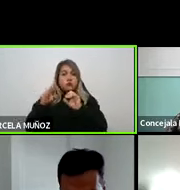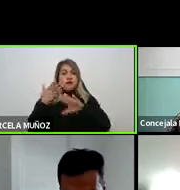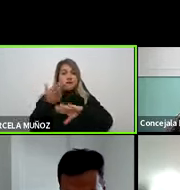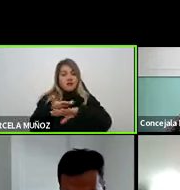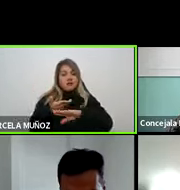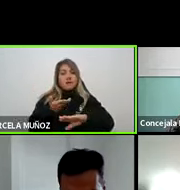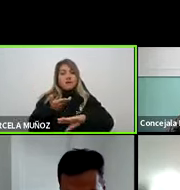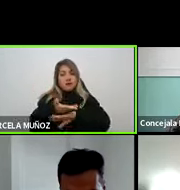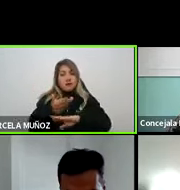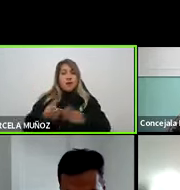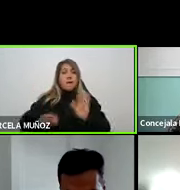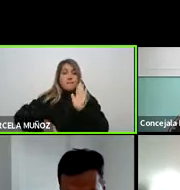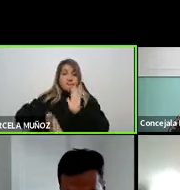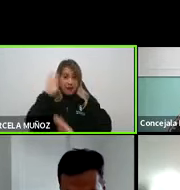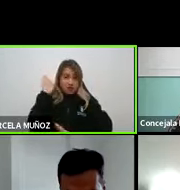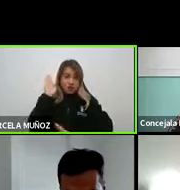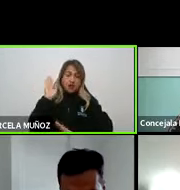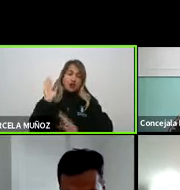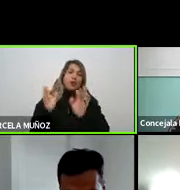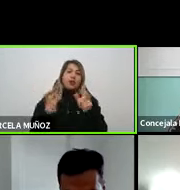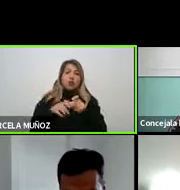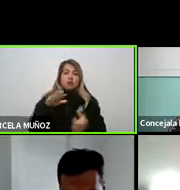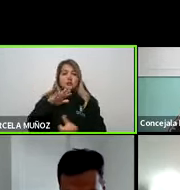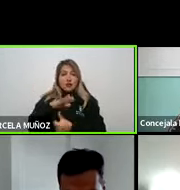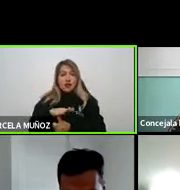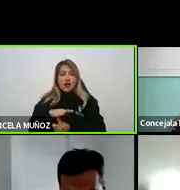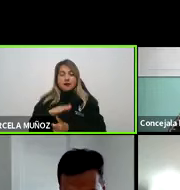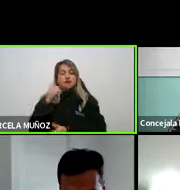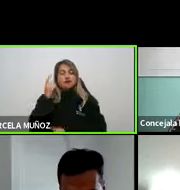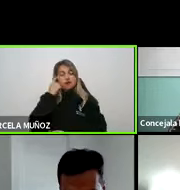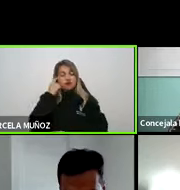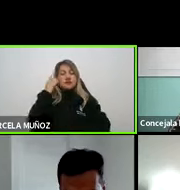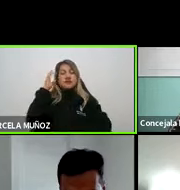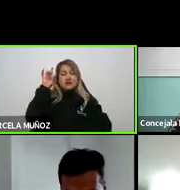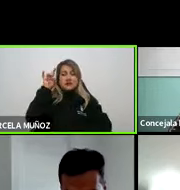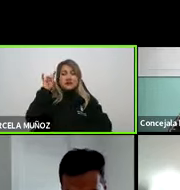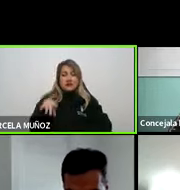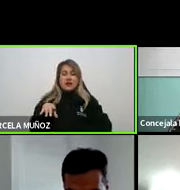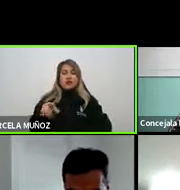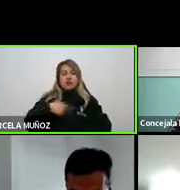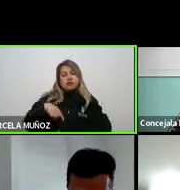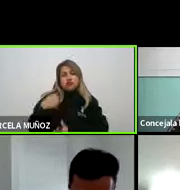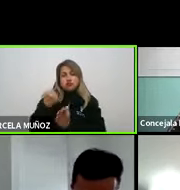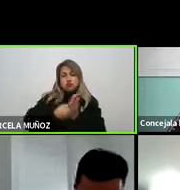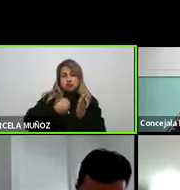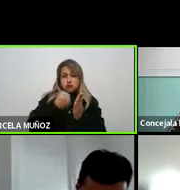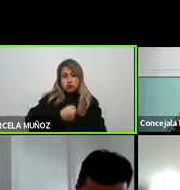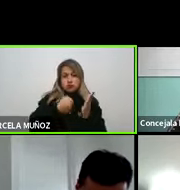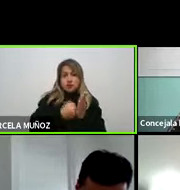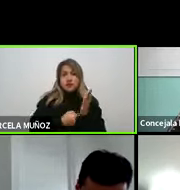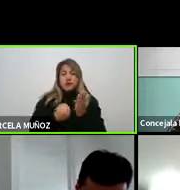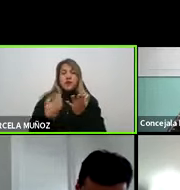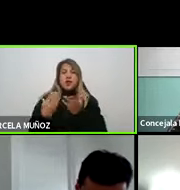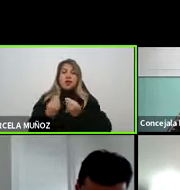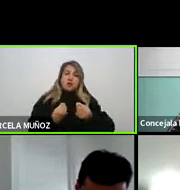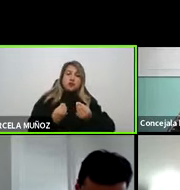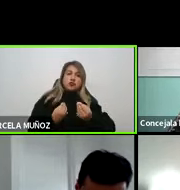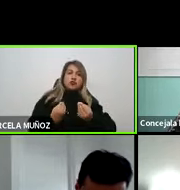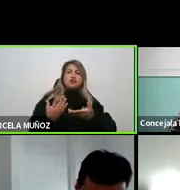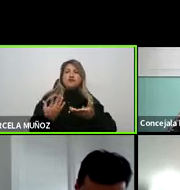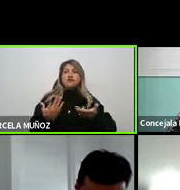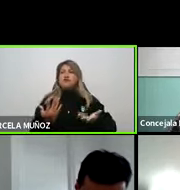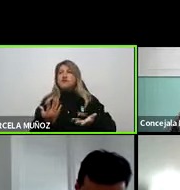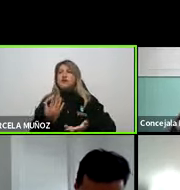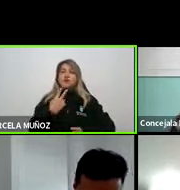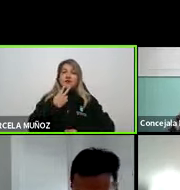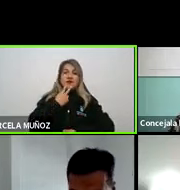gran mayoría de la y los concejales están muy conscientes de aquello porque ha sido nuestra lucha. Muchos nos hemos vivido toda